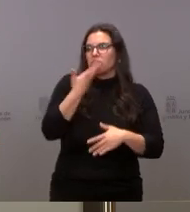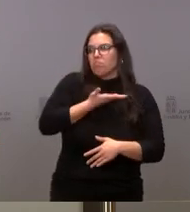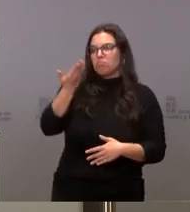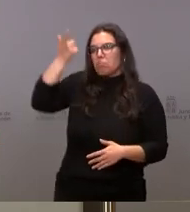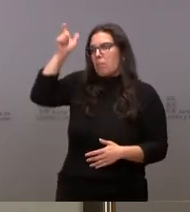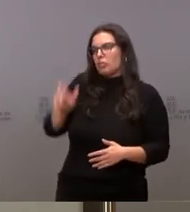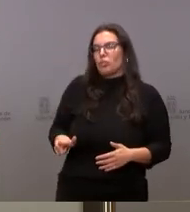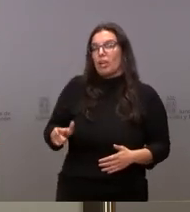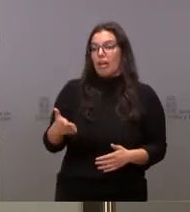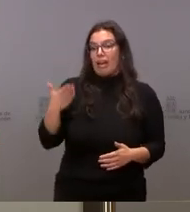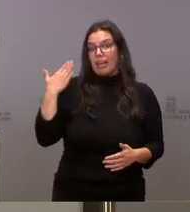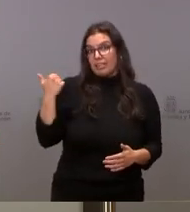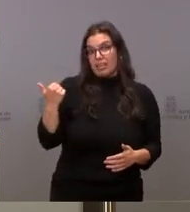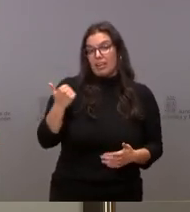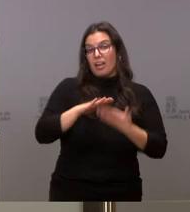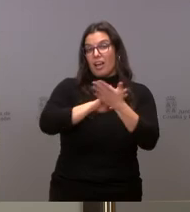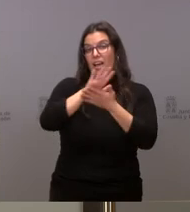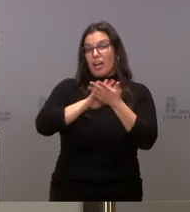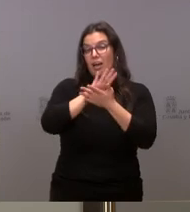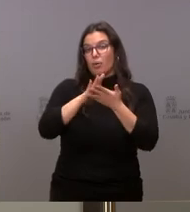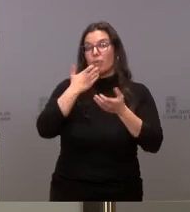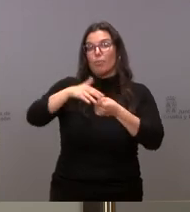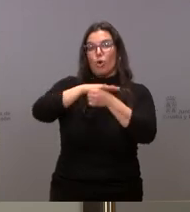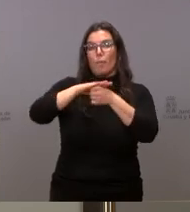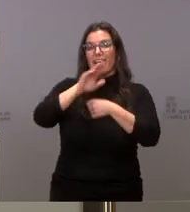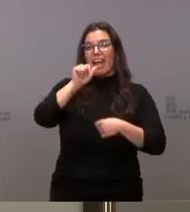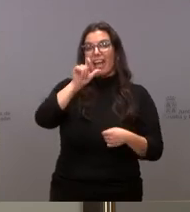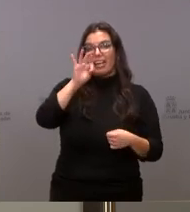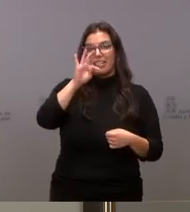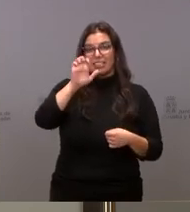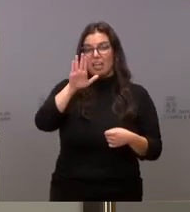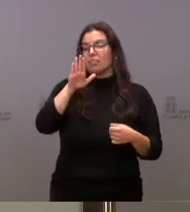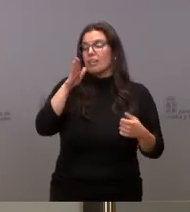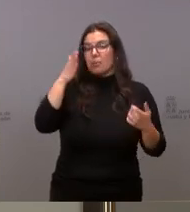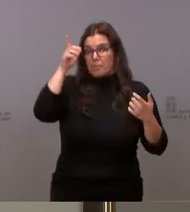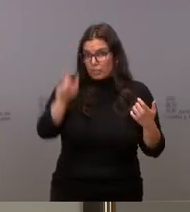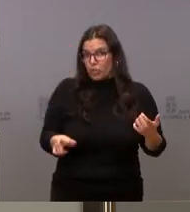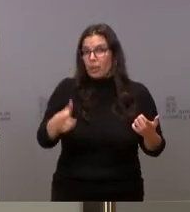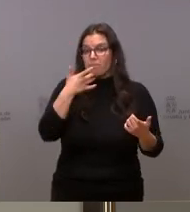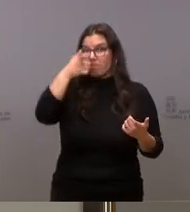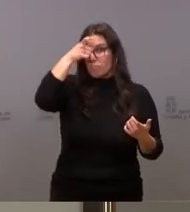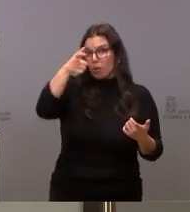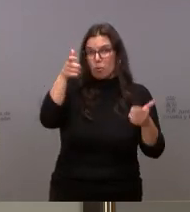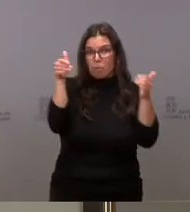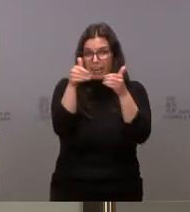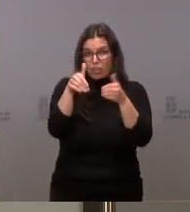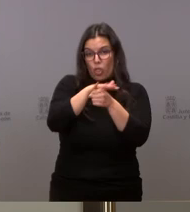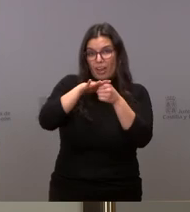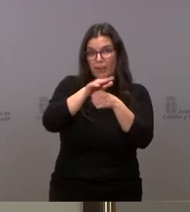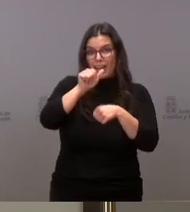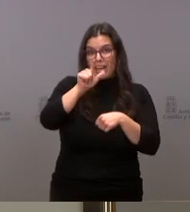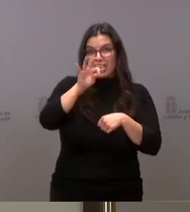por ejemplo ayer que se citó a los ciudadanos de la comarca de aliste si le puede explicar a una persona que viva en un pueblo pequeño de aliste